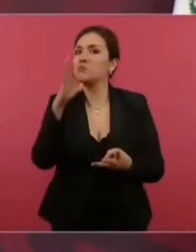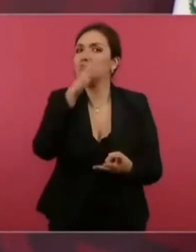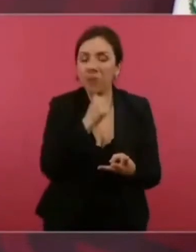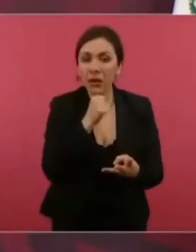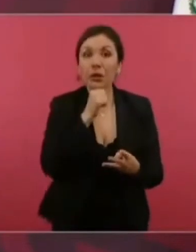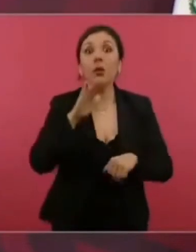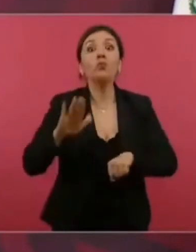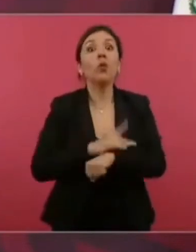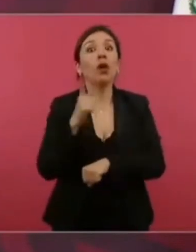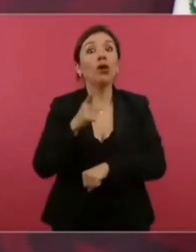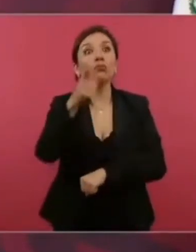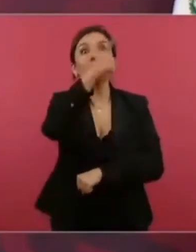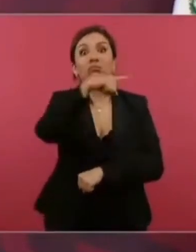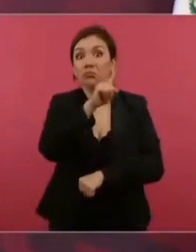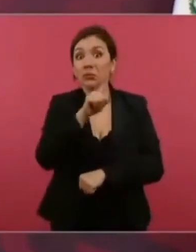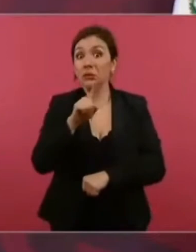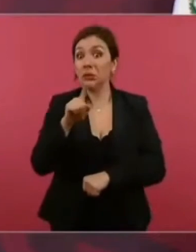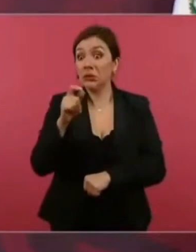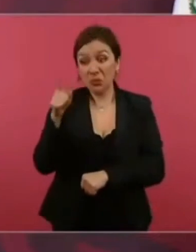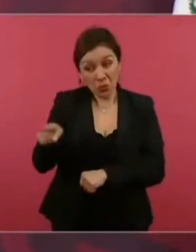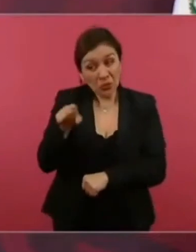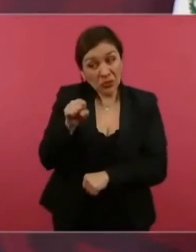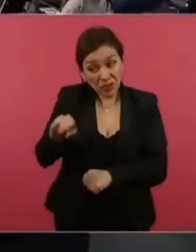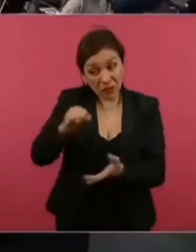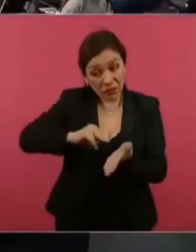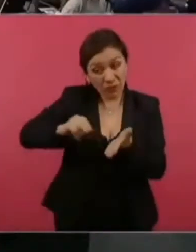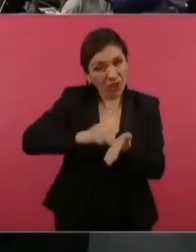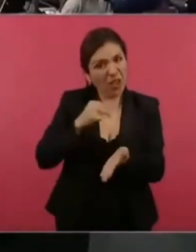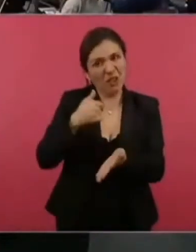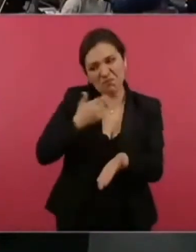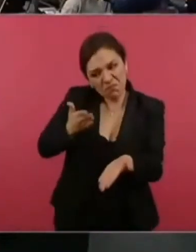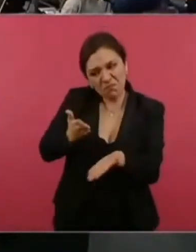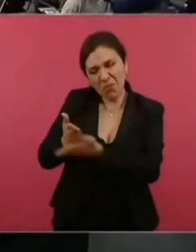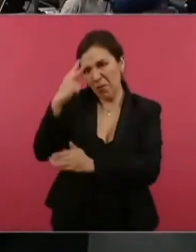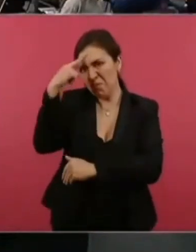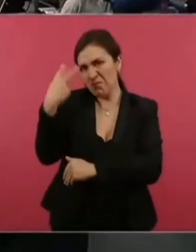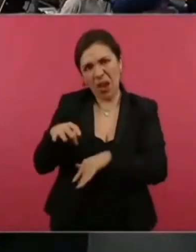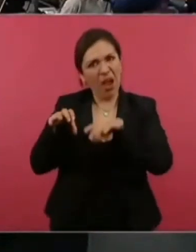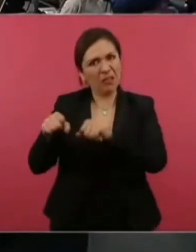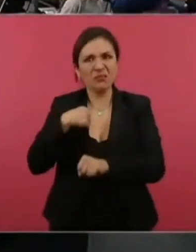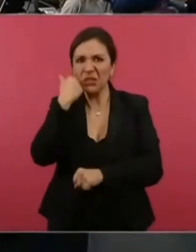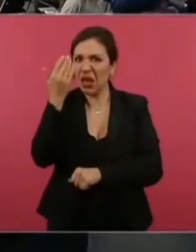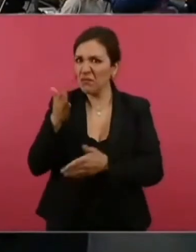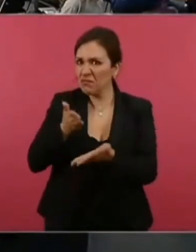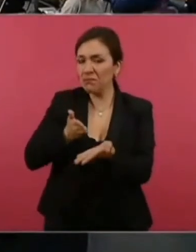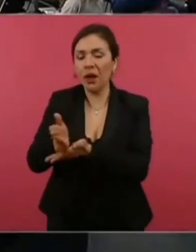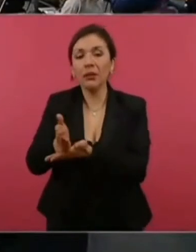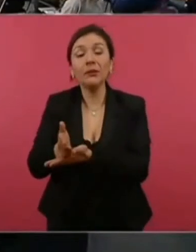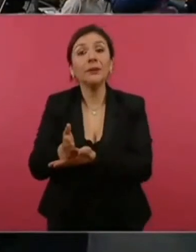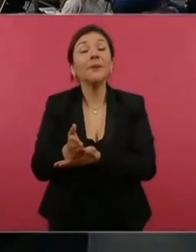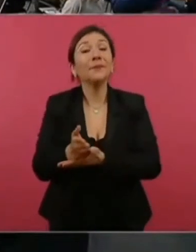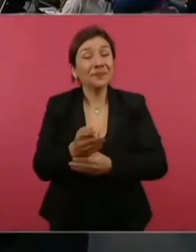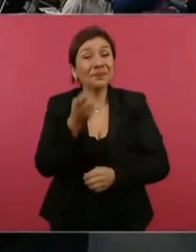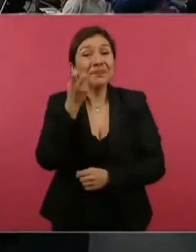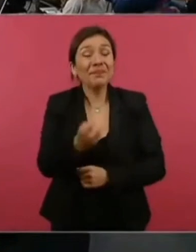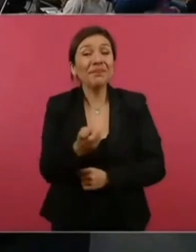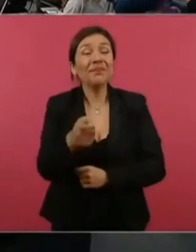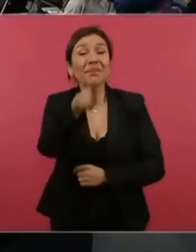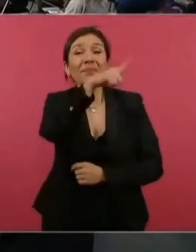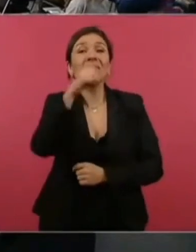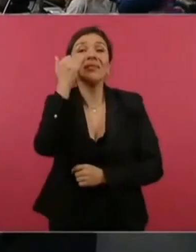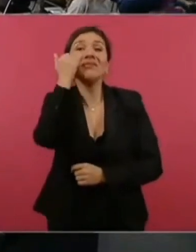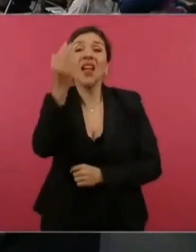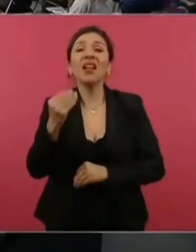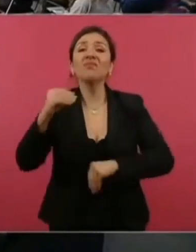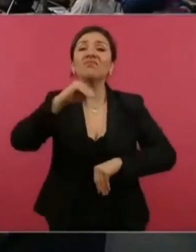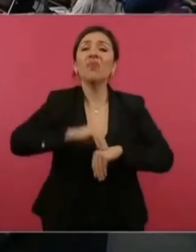porque amenazaban hasta con invadirnos. Querían incluso crear